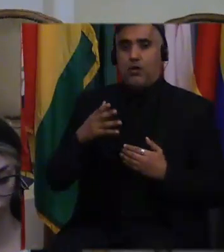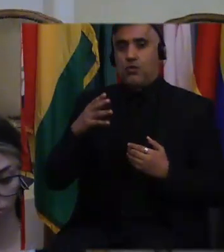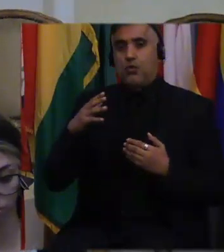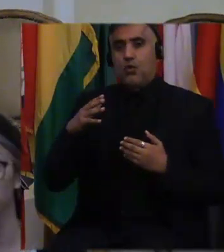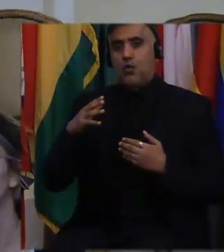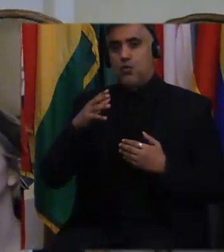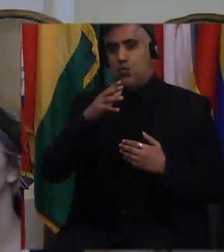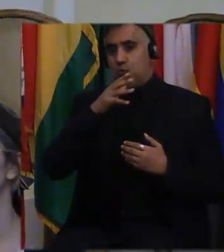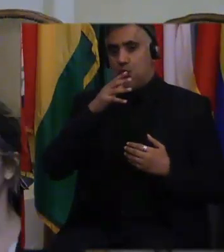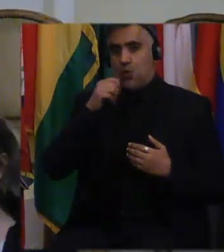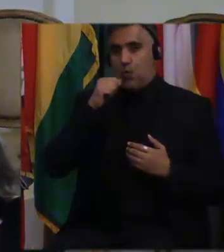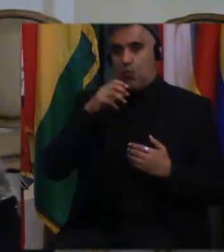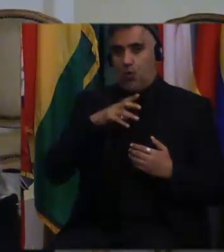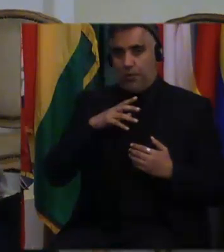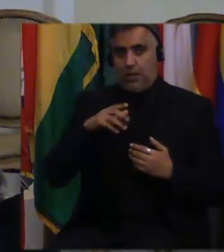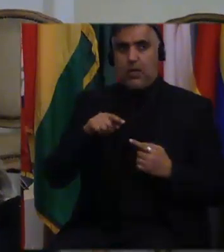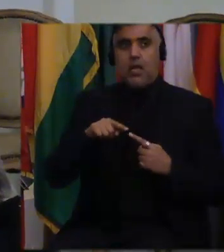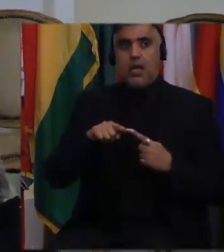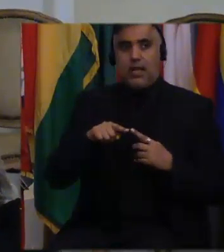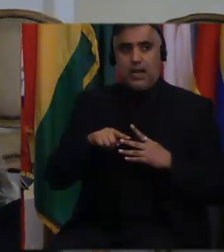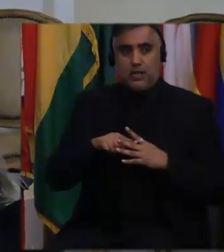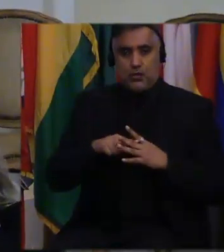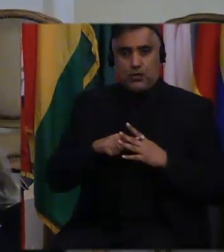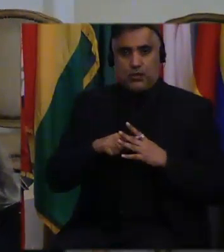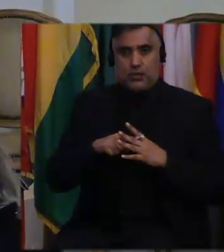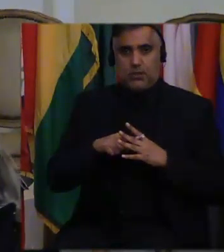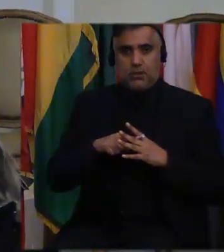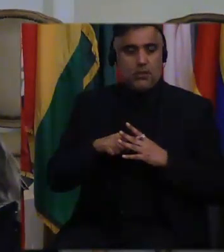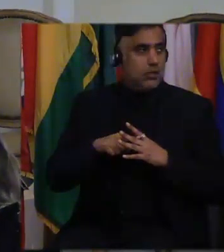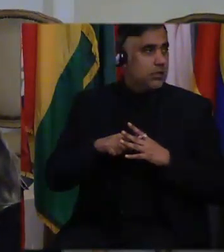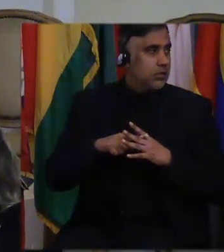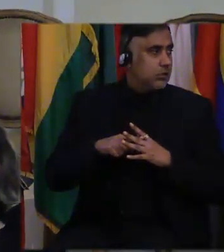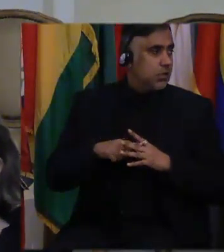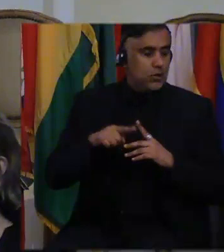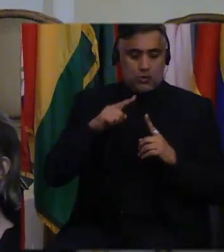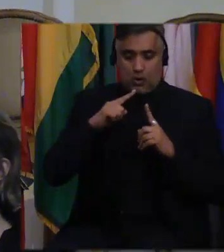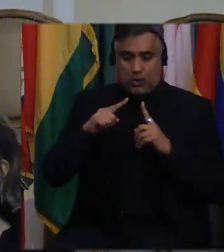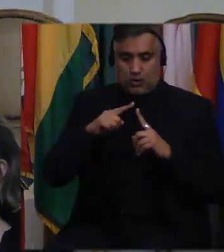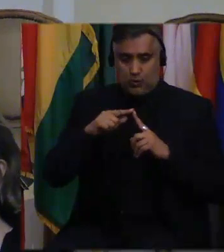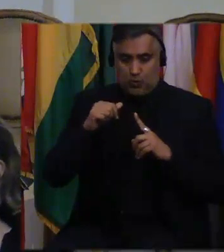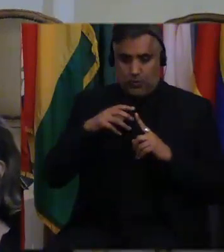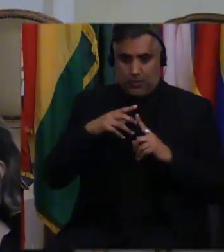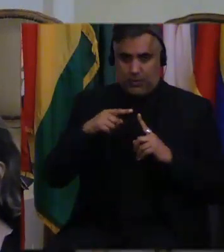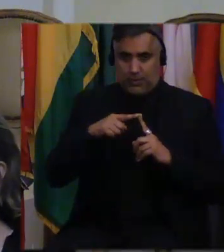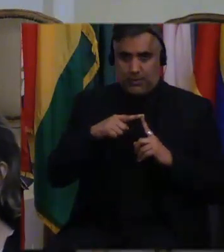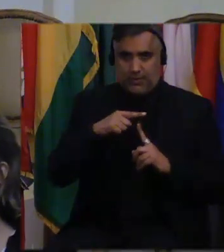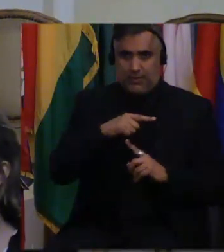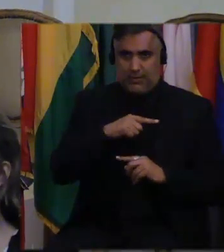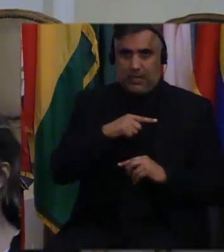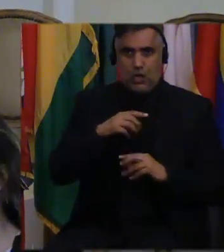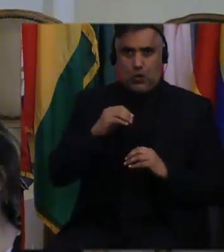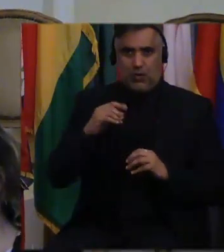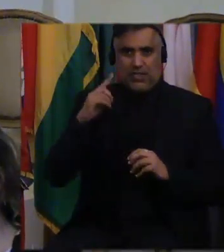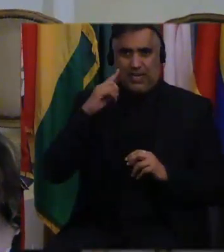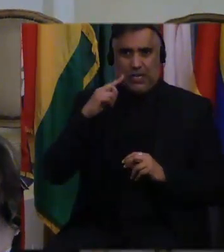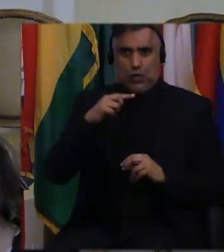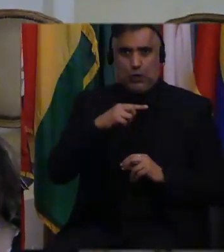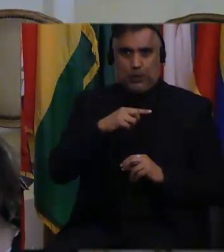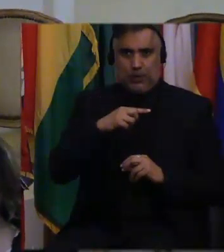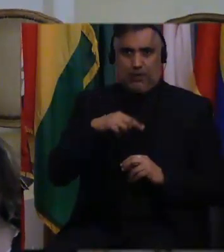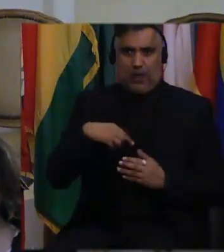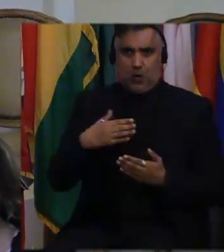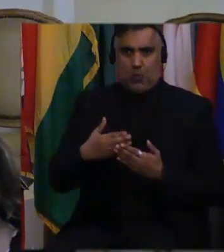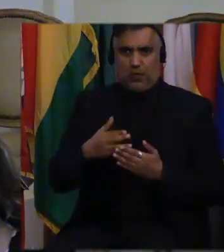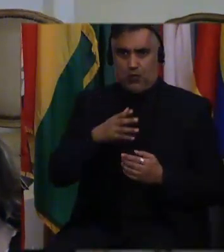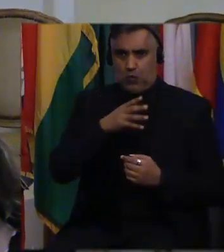y me siento a hablar desde esa posición con las mujeres, probablemente no me van a escuchar. Yo necesito primero